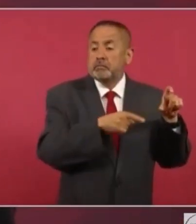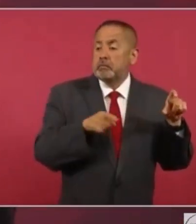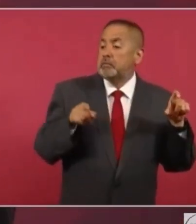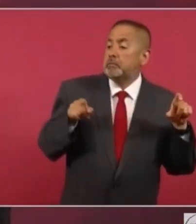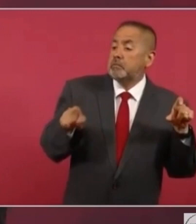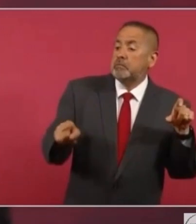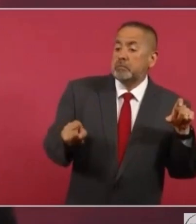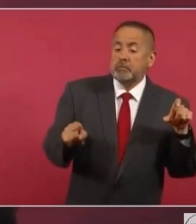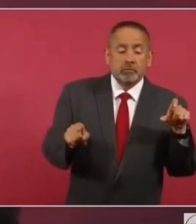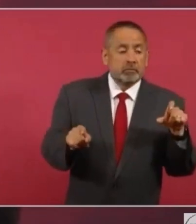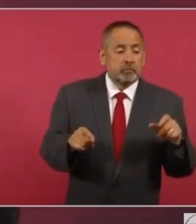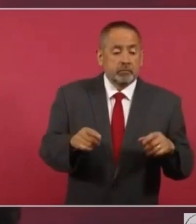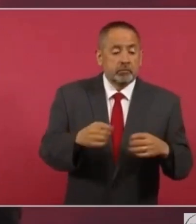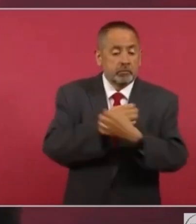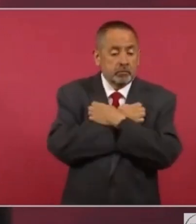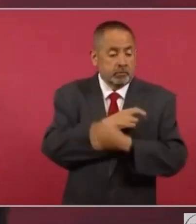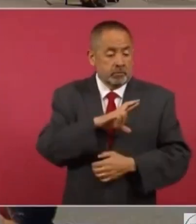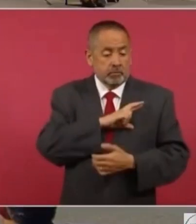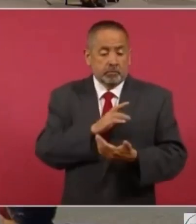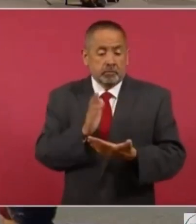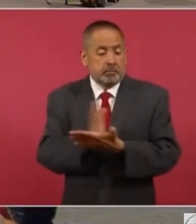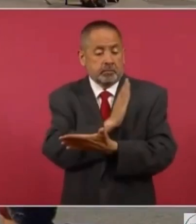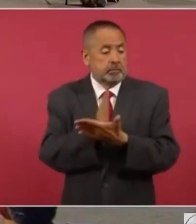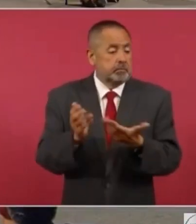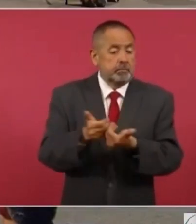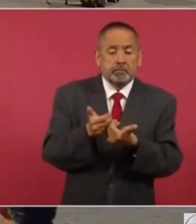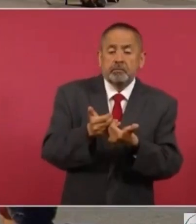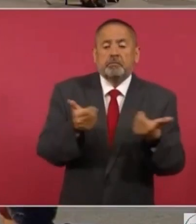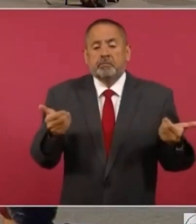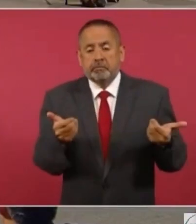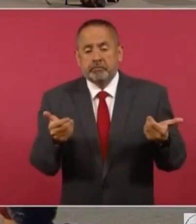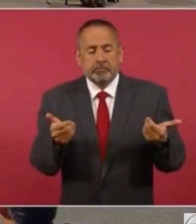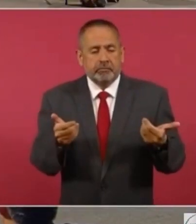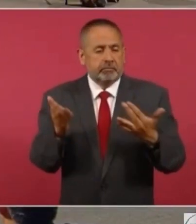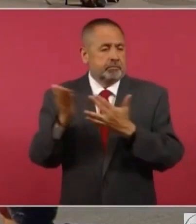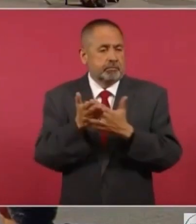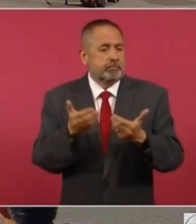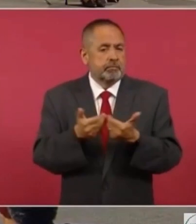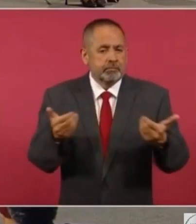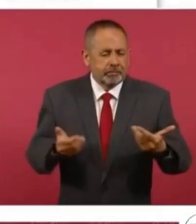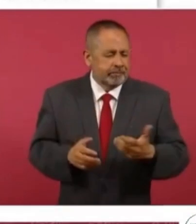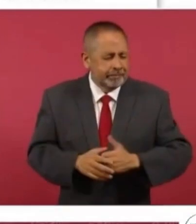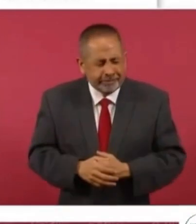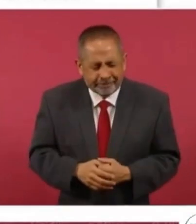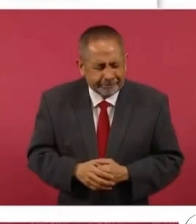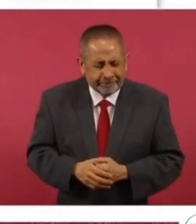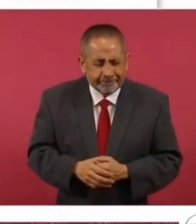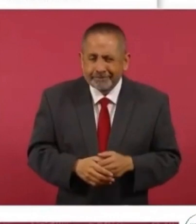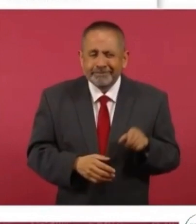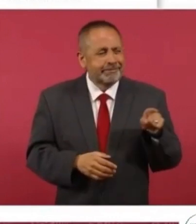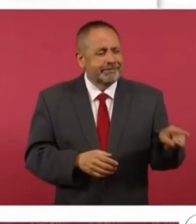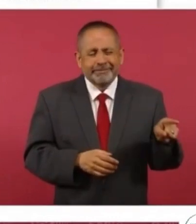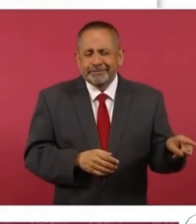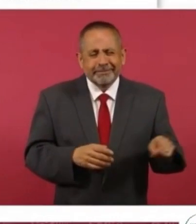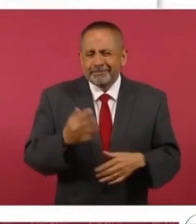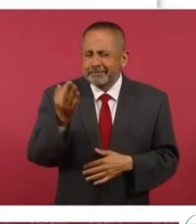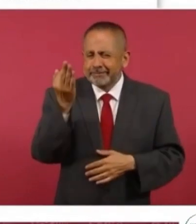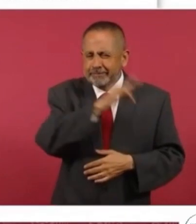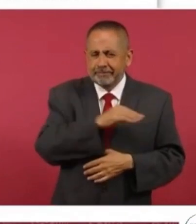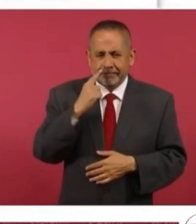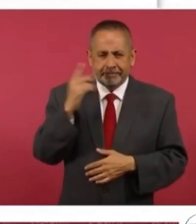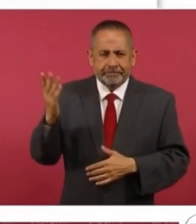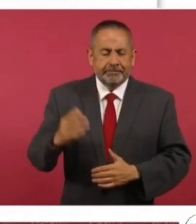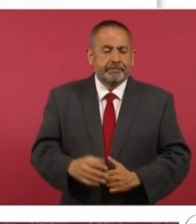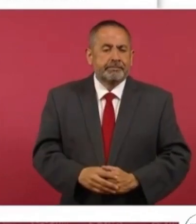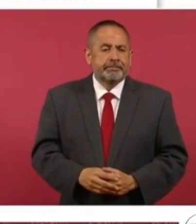iniciativa privada de educación. Esta afirmación que hace el diario Reforma es falsa. Y les decimos por qué.